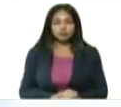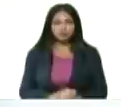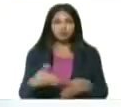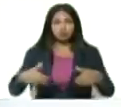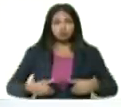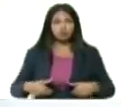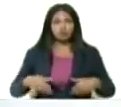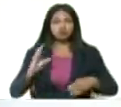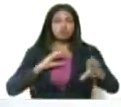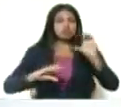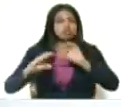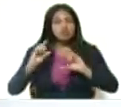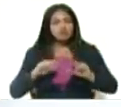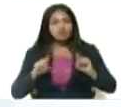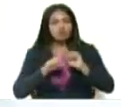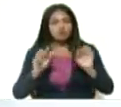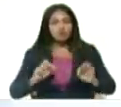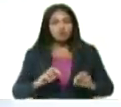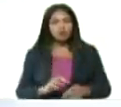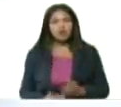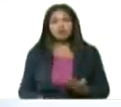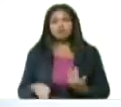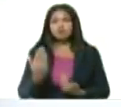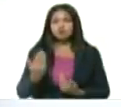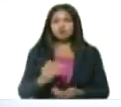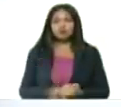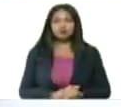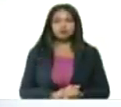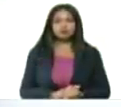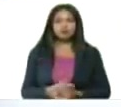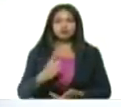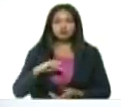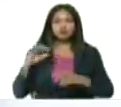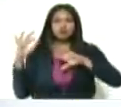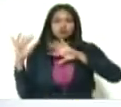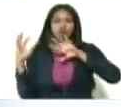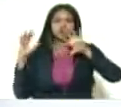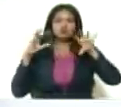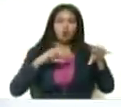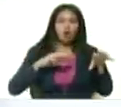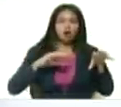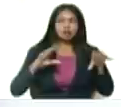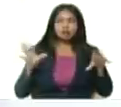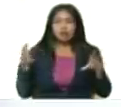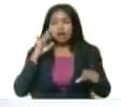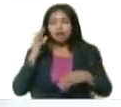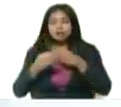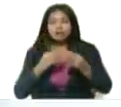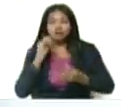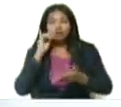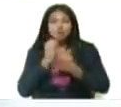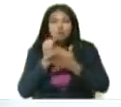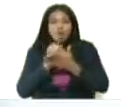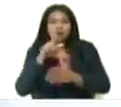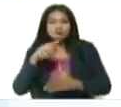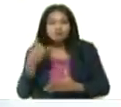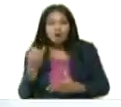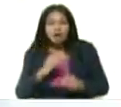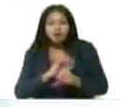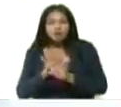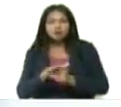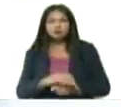científico. Es muy importante. Nosotros estamos masificando las pruebas. Ya llevamos